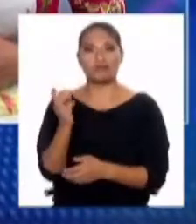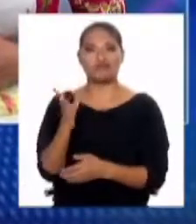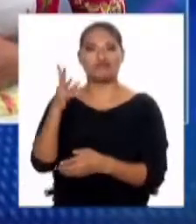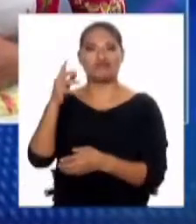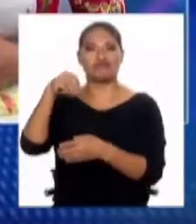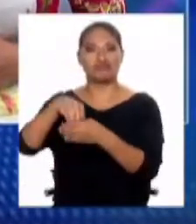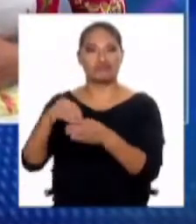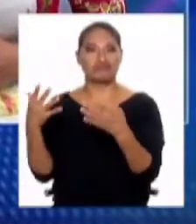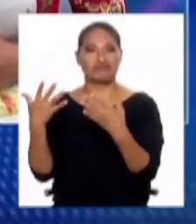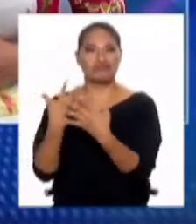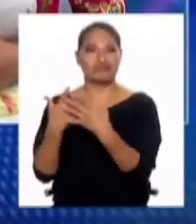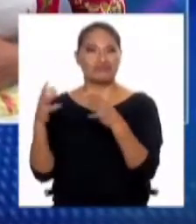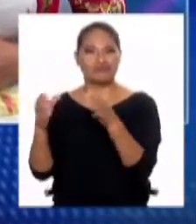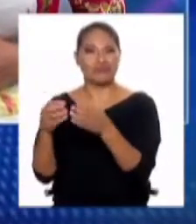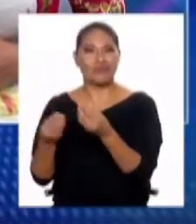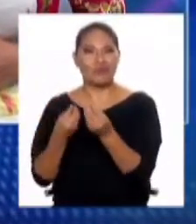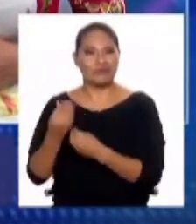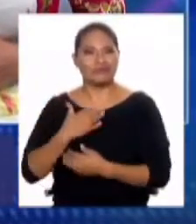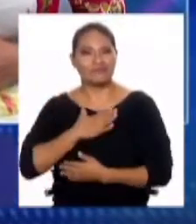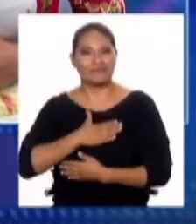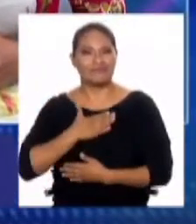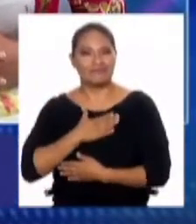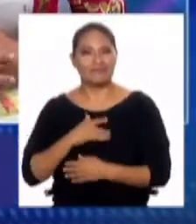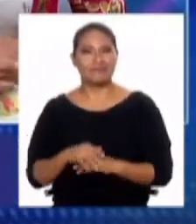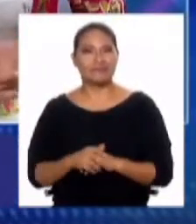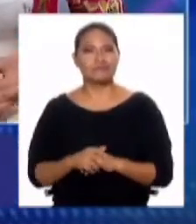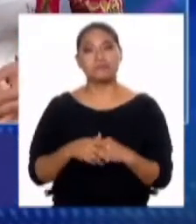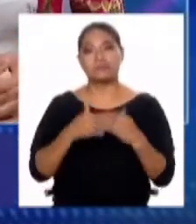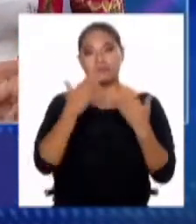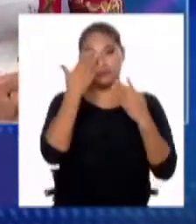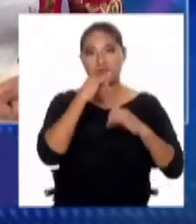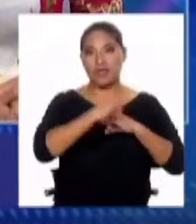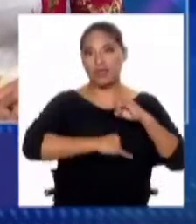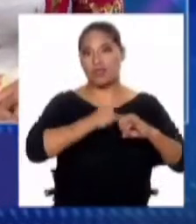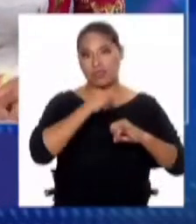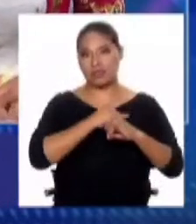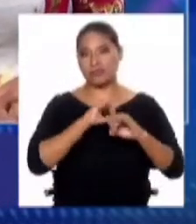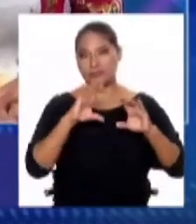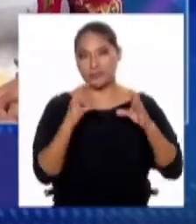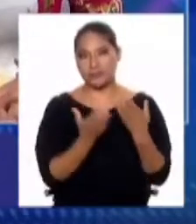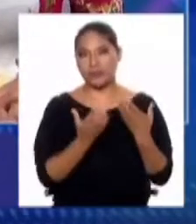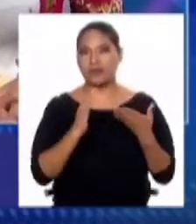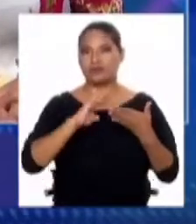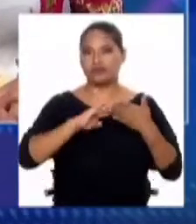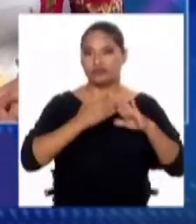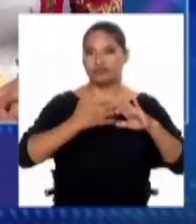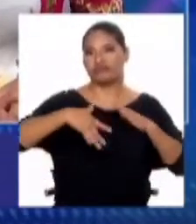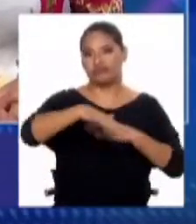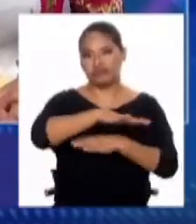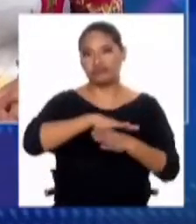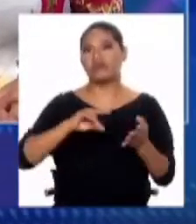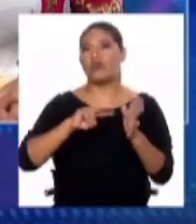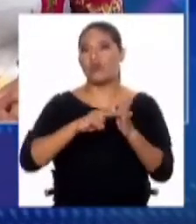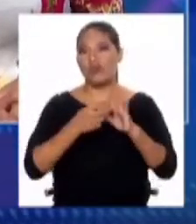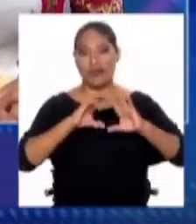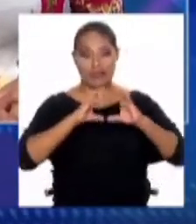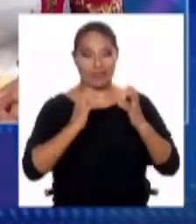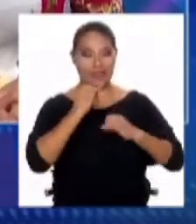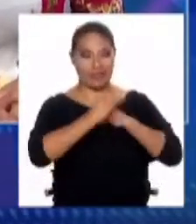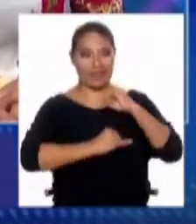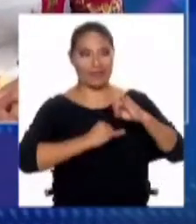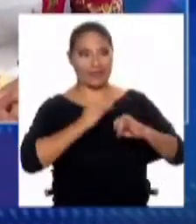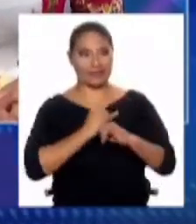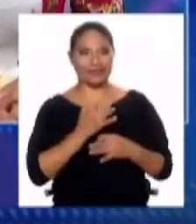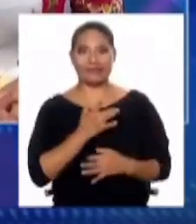Bueno, yo creo que en la comunidad internacional también hay sentimientos encontrados o